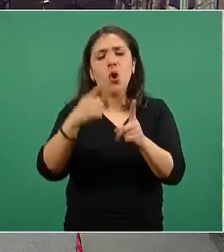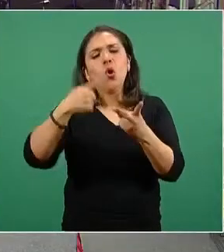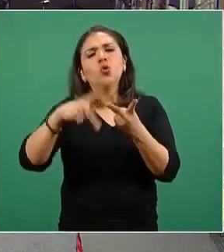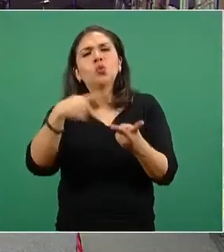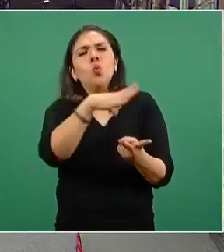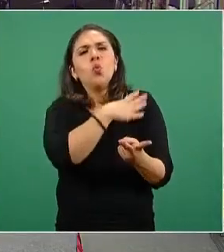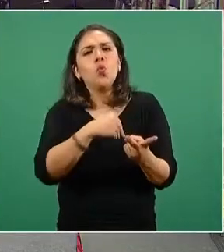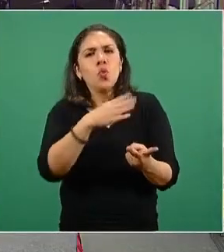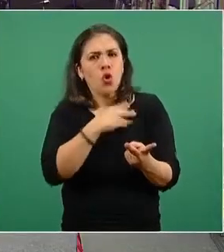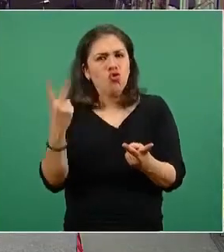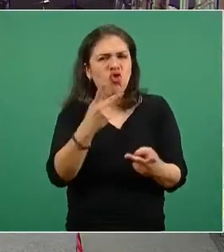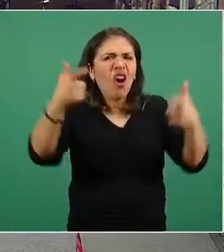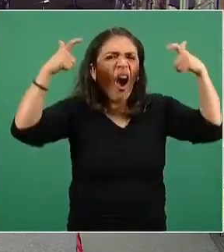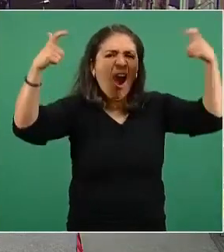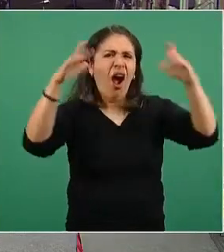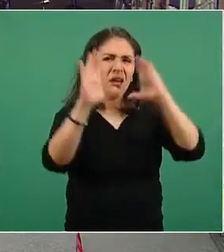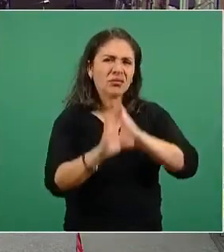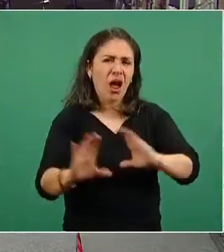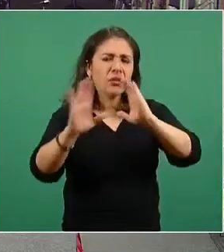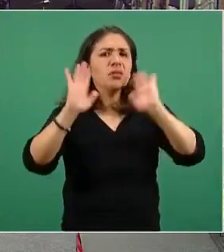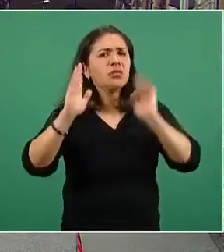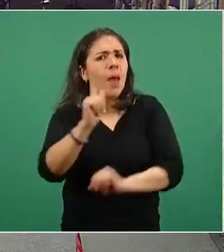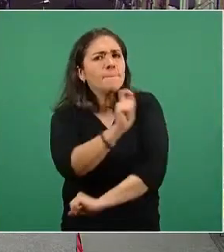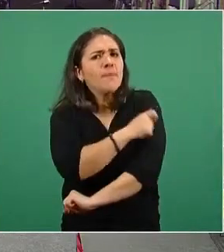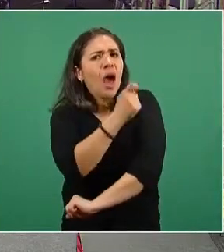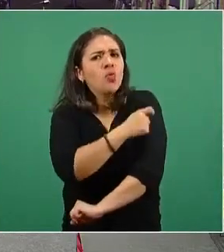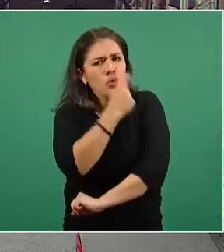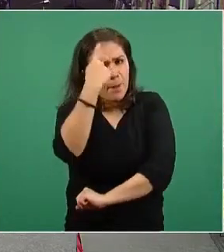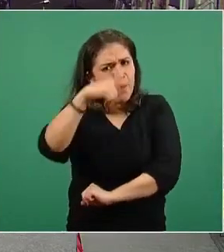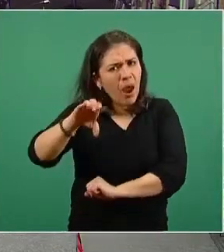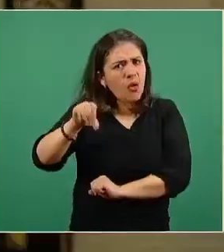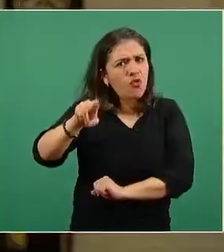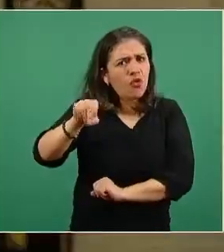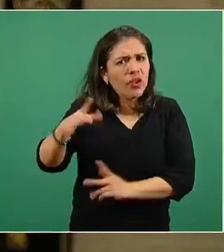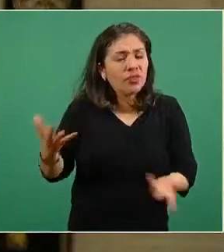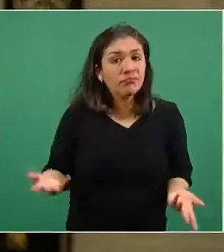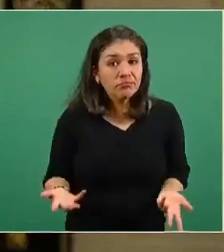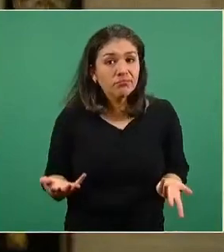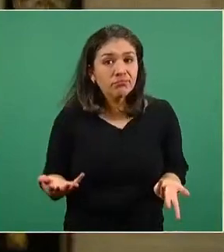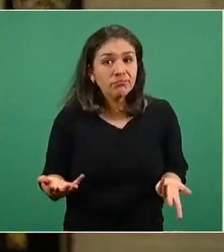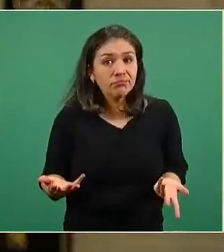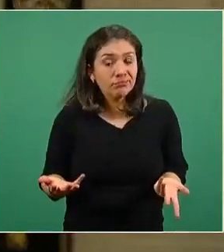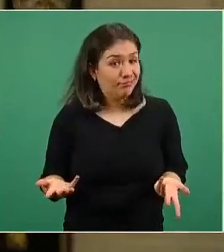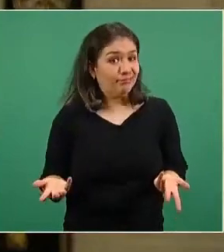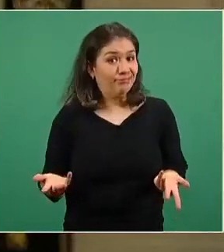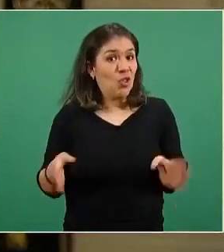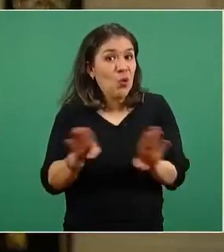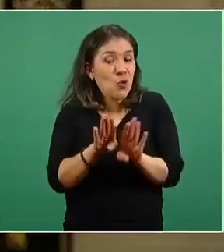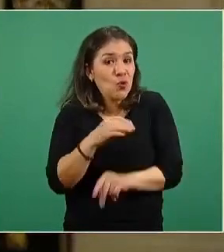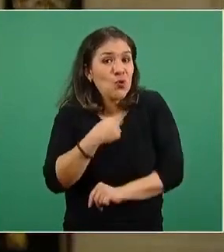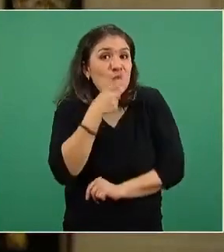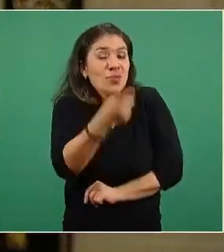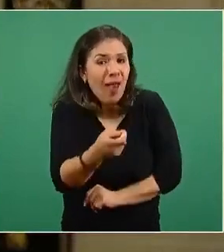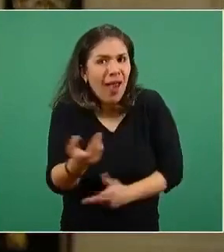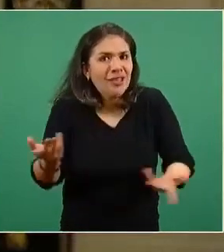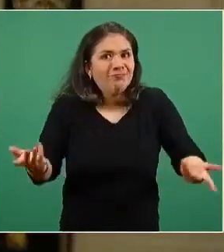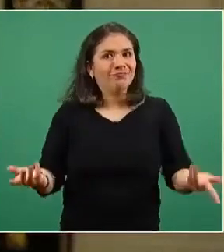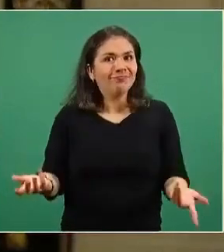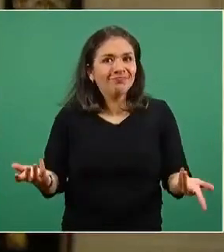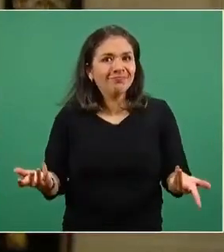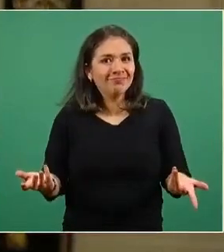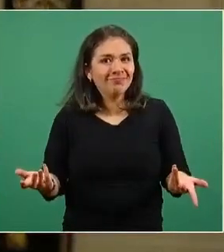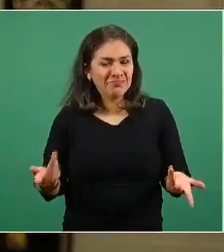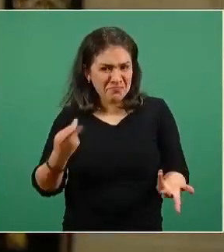vernácula, música ranchera, que se vacunaron contra el COVID. Entonces, no sé, ya no puedo decirlo, ¿no?